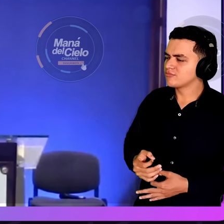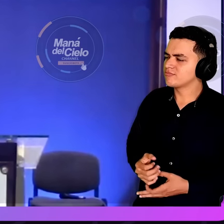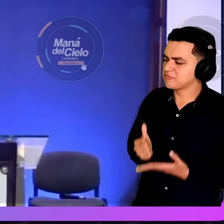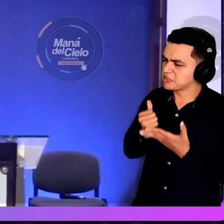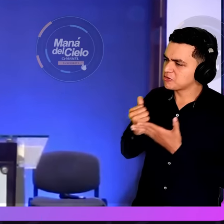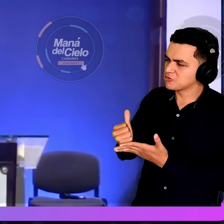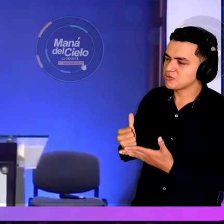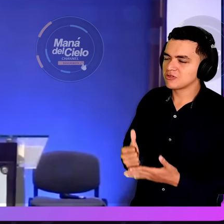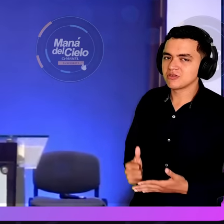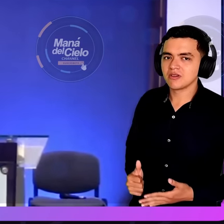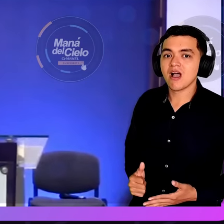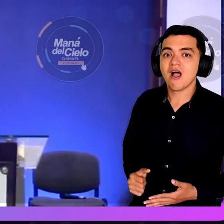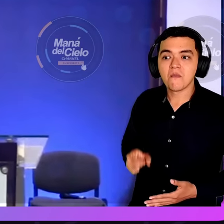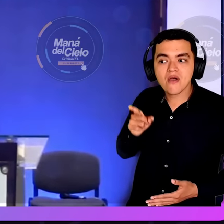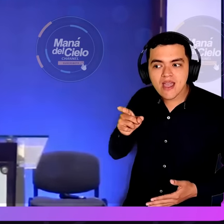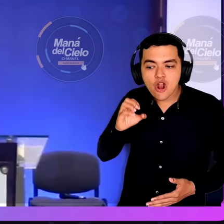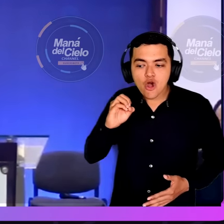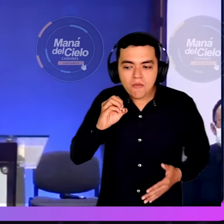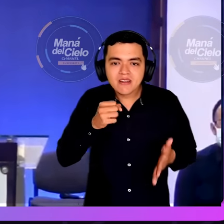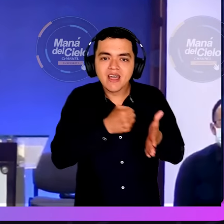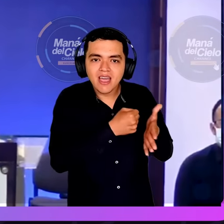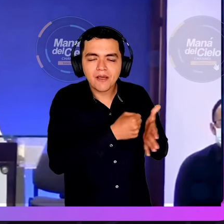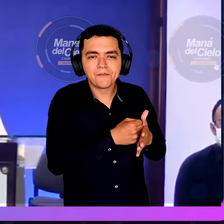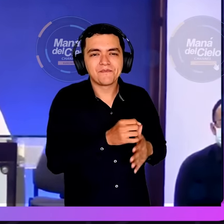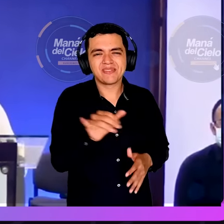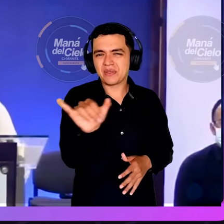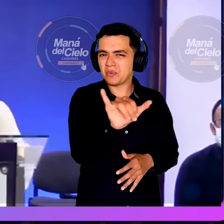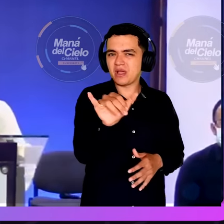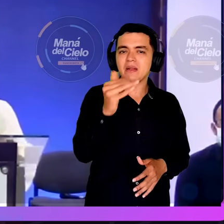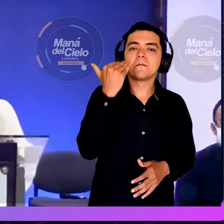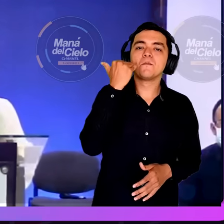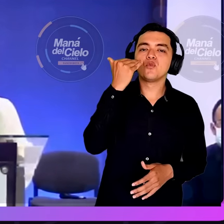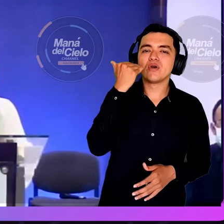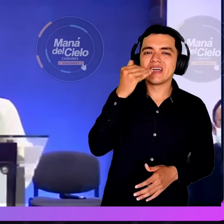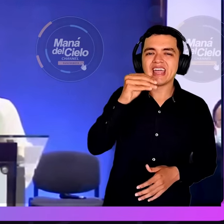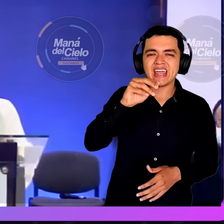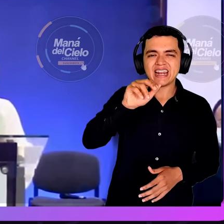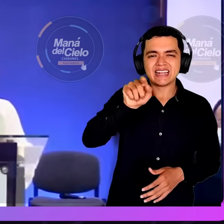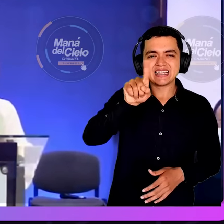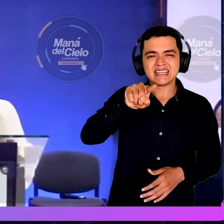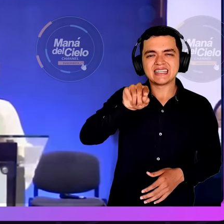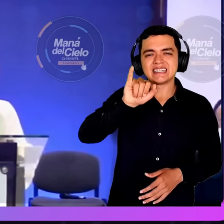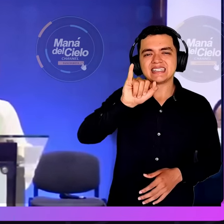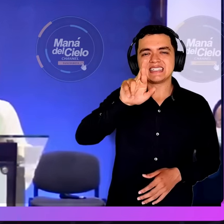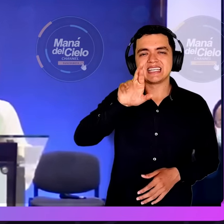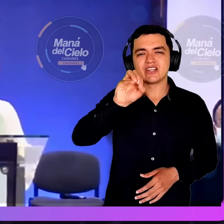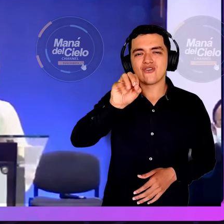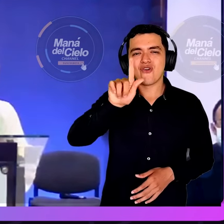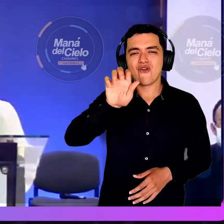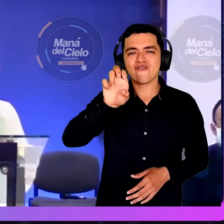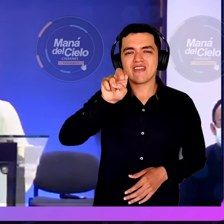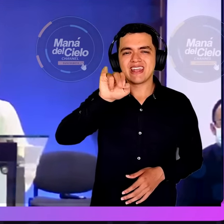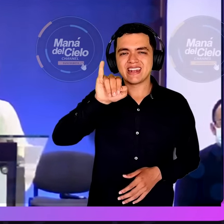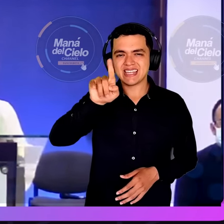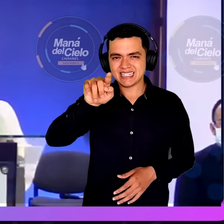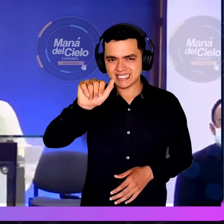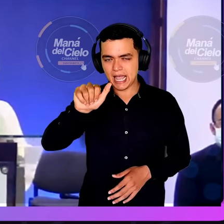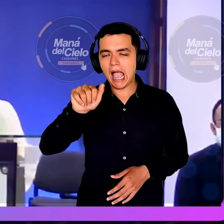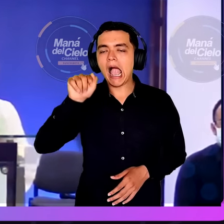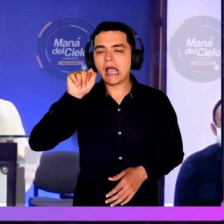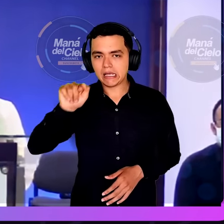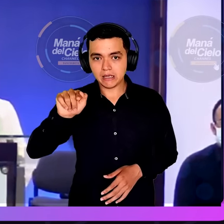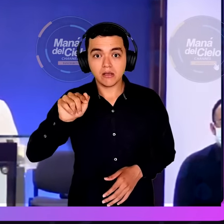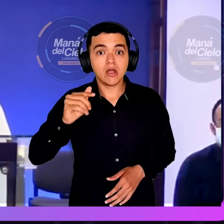Gracias, Señor, gracias. Entonces, hermanos, y esta mujer sirofenicia también se salió y